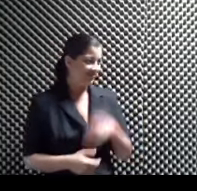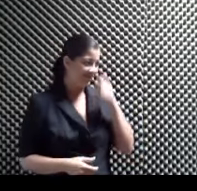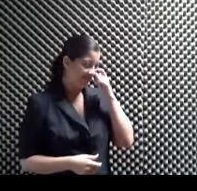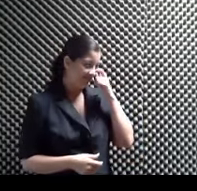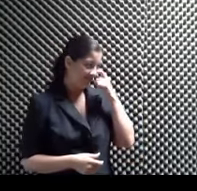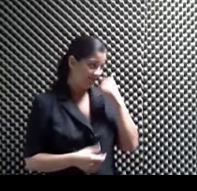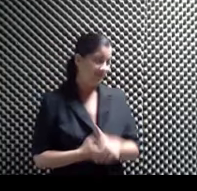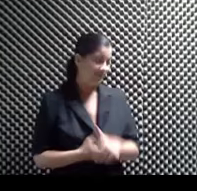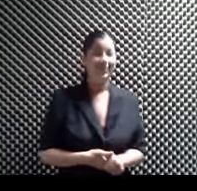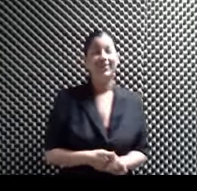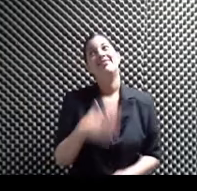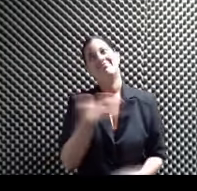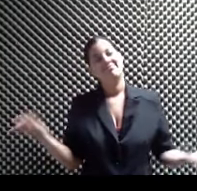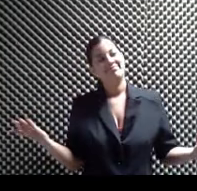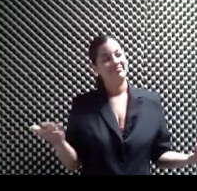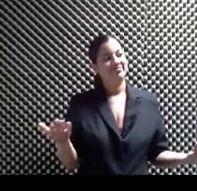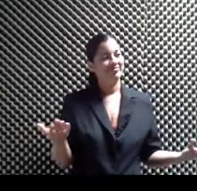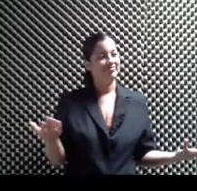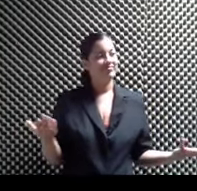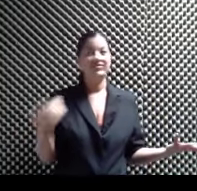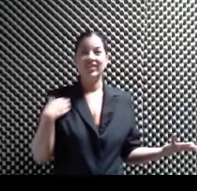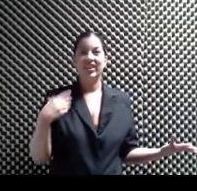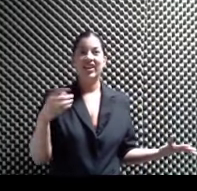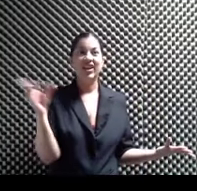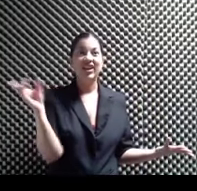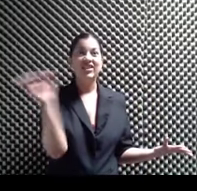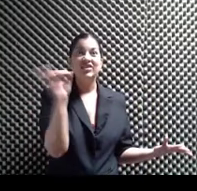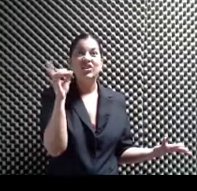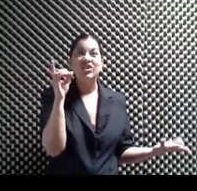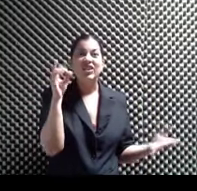poca vergüenza Androide Dice